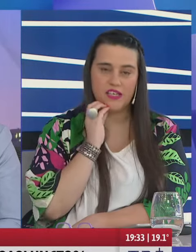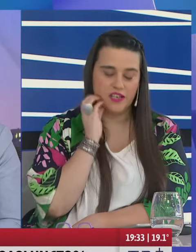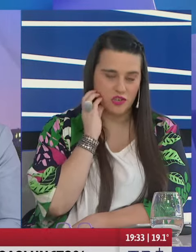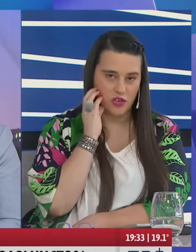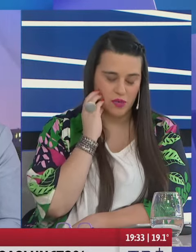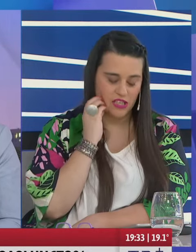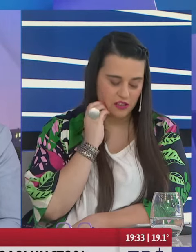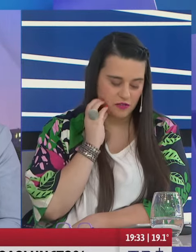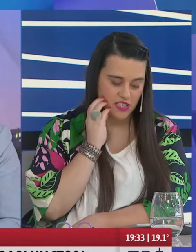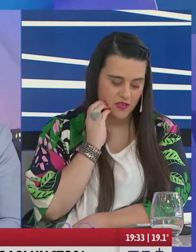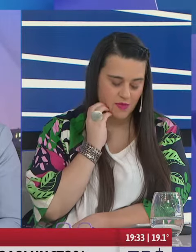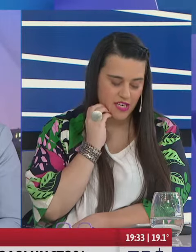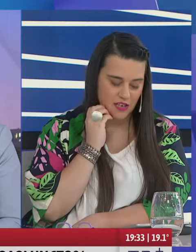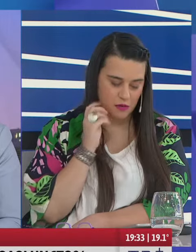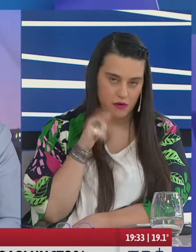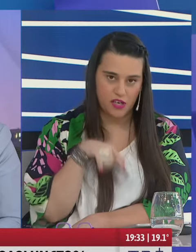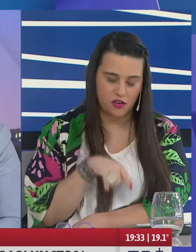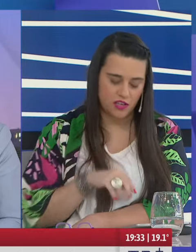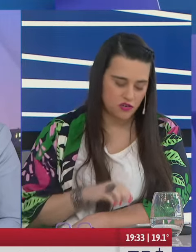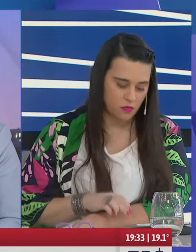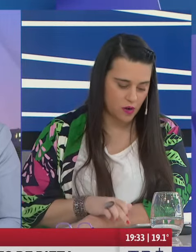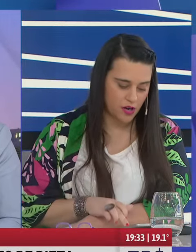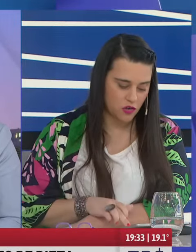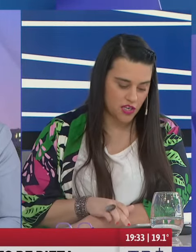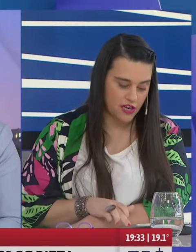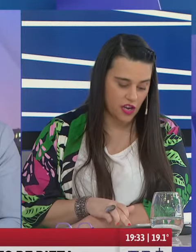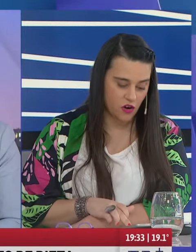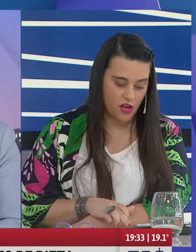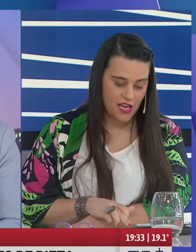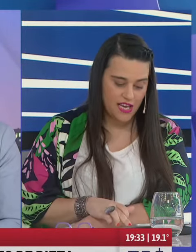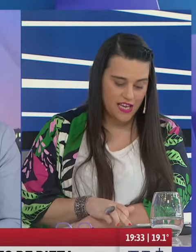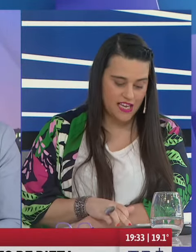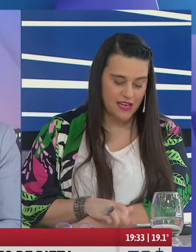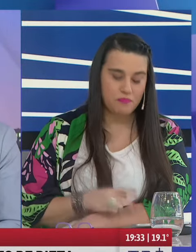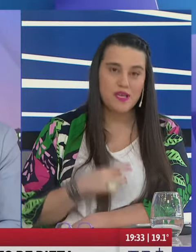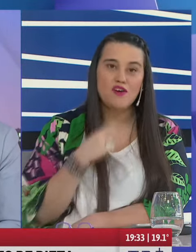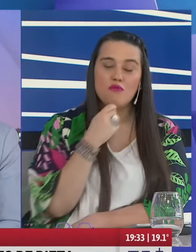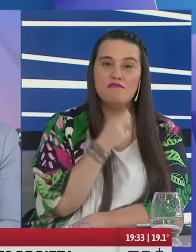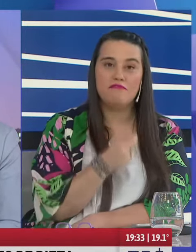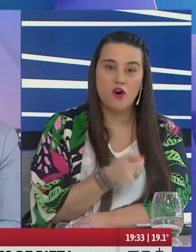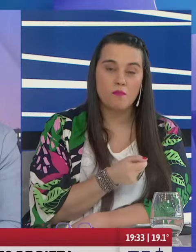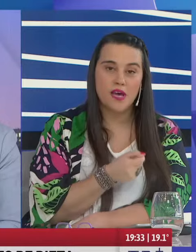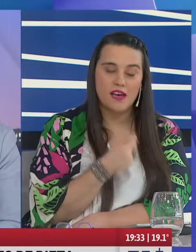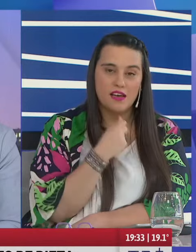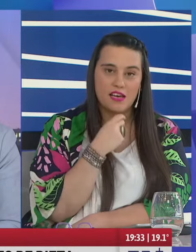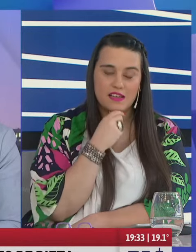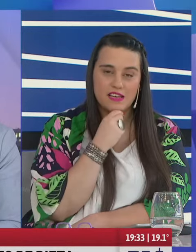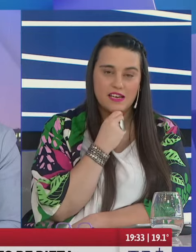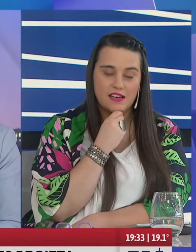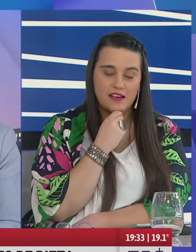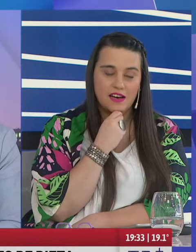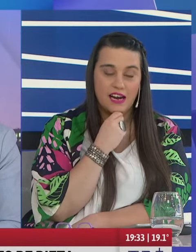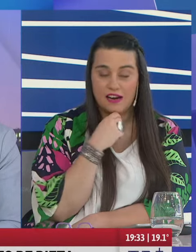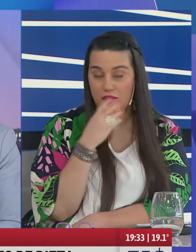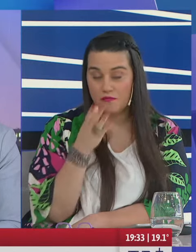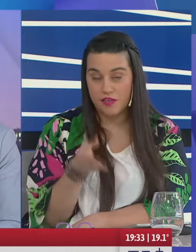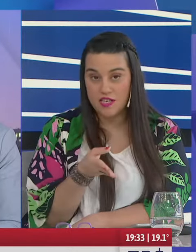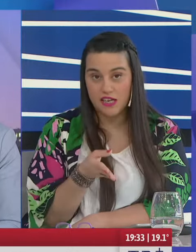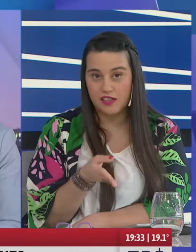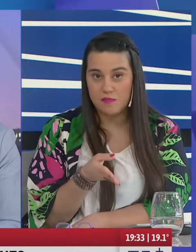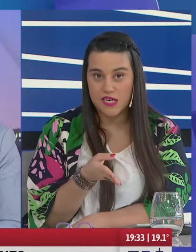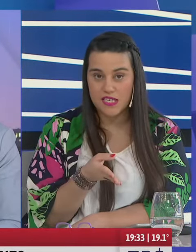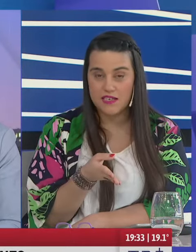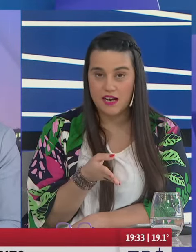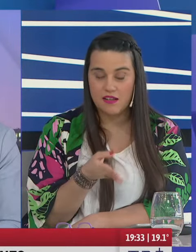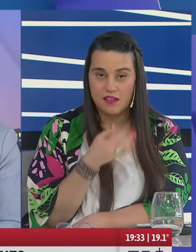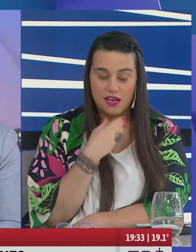escribe Nacho Grimaldi este fin de semana, que va a venir hoy, de hecho, al programa de José del Río, que pidió un informe a la Oficina